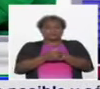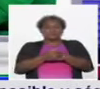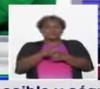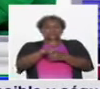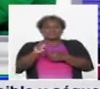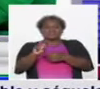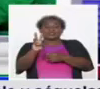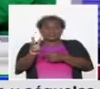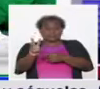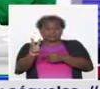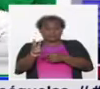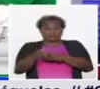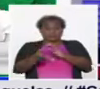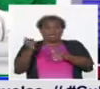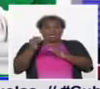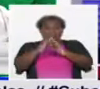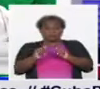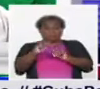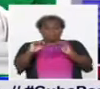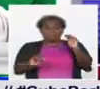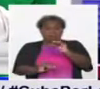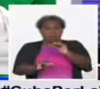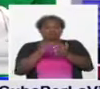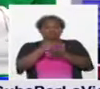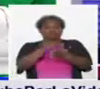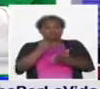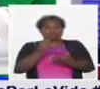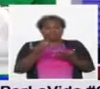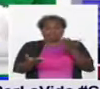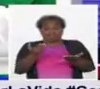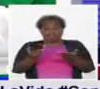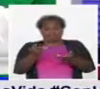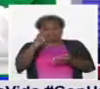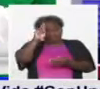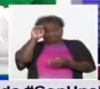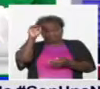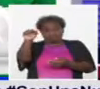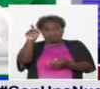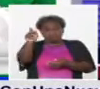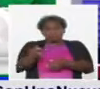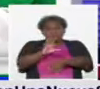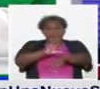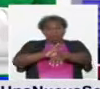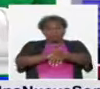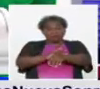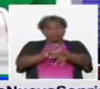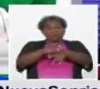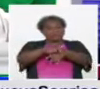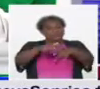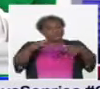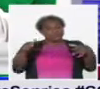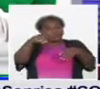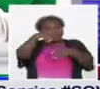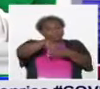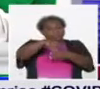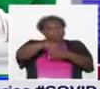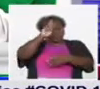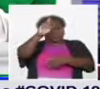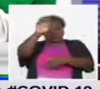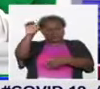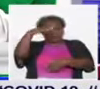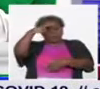casos confirmados, que hace que los activos se sigan incrementando en nuestros hospitales. Ya con